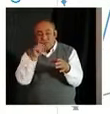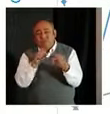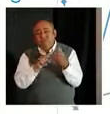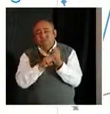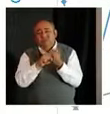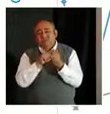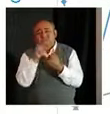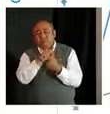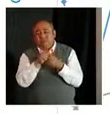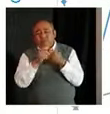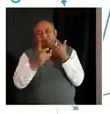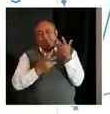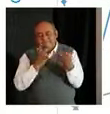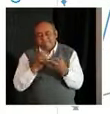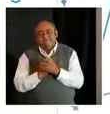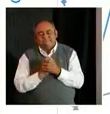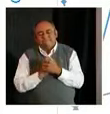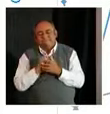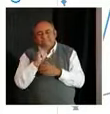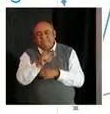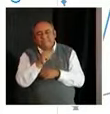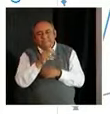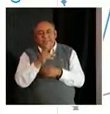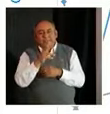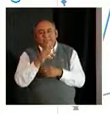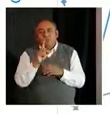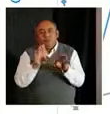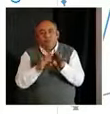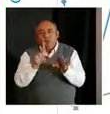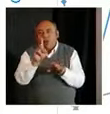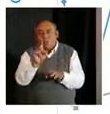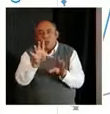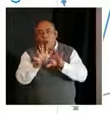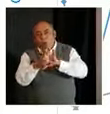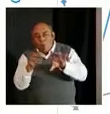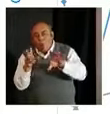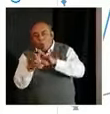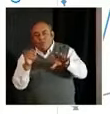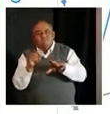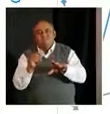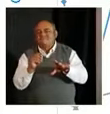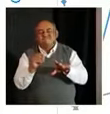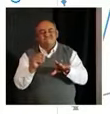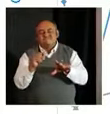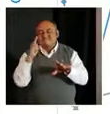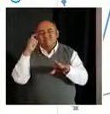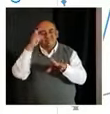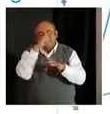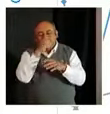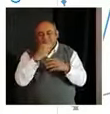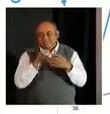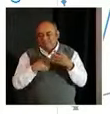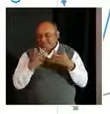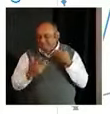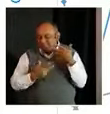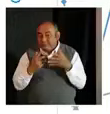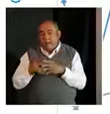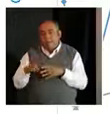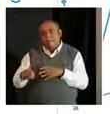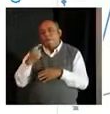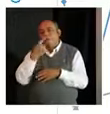Cerro Prieto que no pudimos extraer la cantidad suficiente y entonces ahí tuvimos que compensar con la presa de La